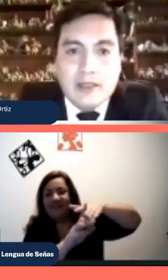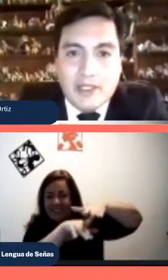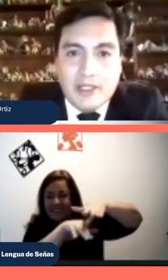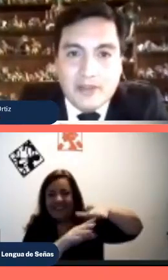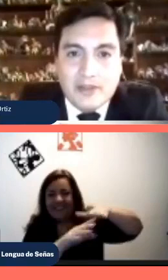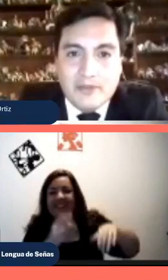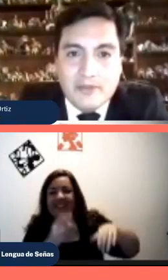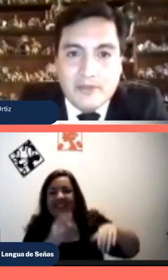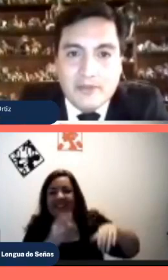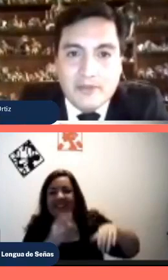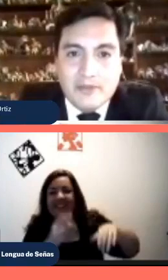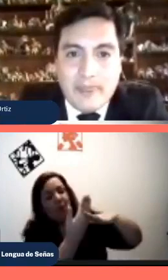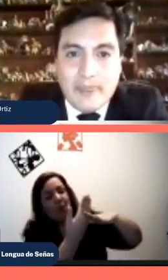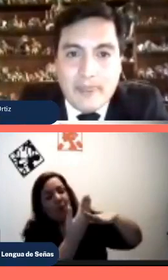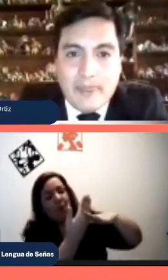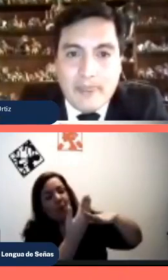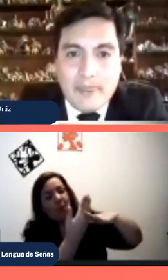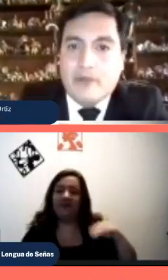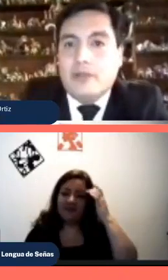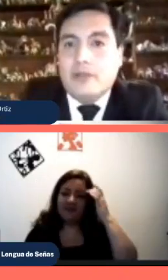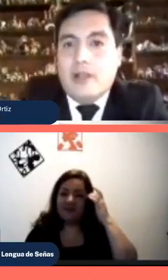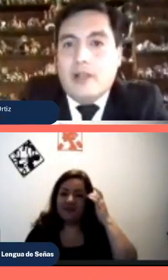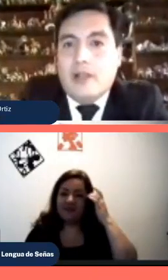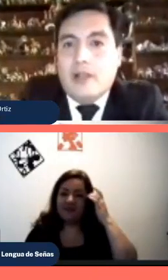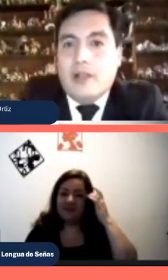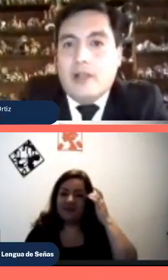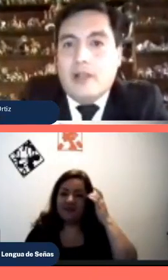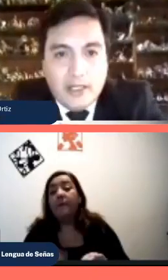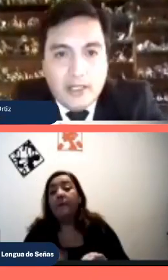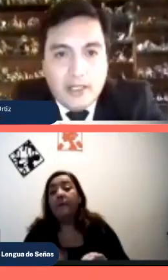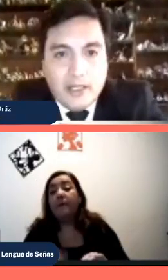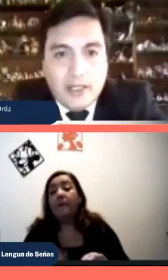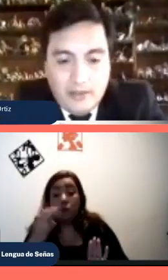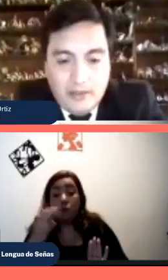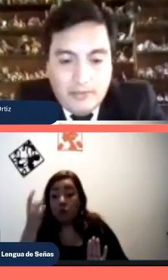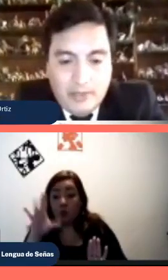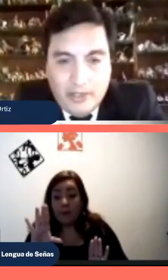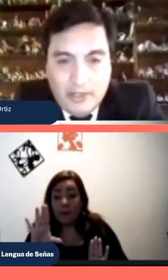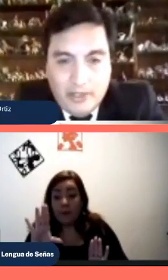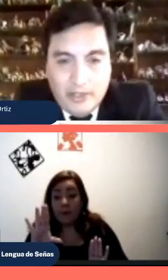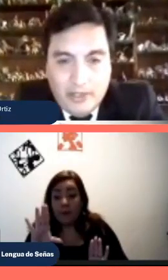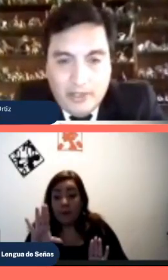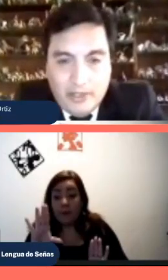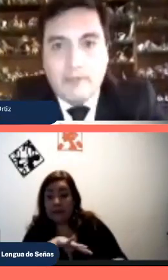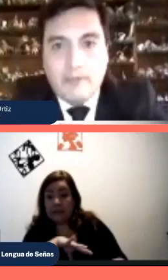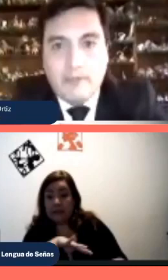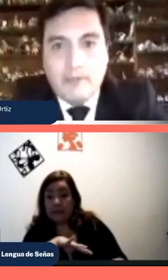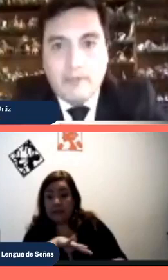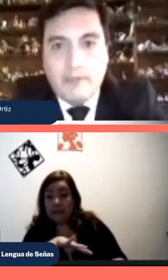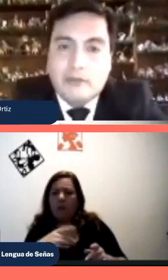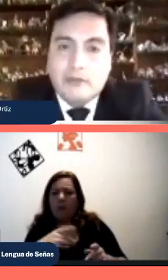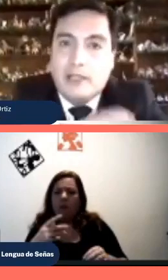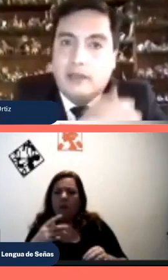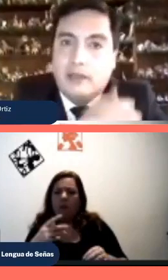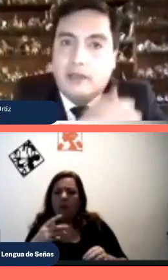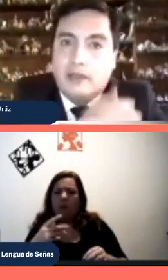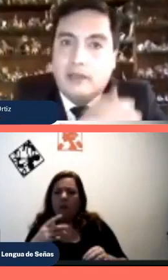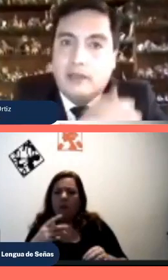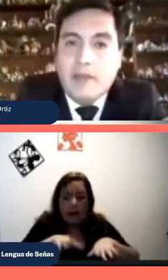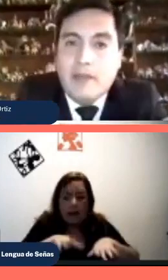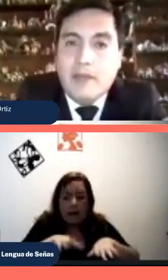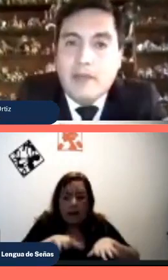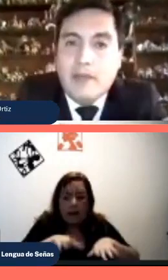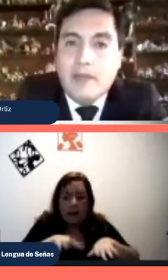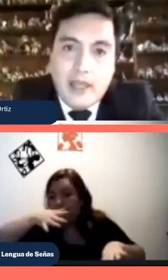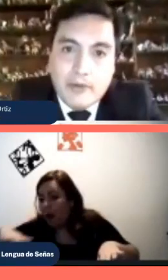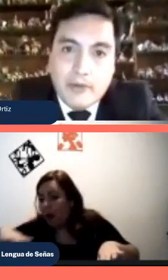a protegerse. Pero no solamente Chile se caracteriza por la existencia de reptiles durante o de